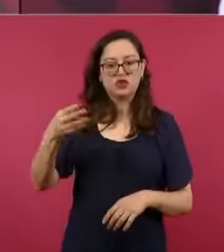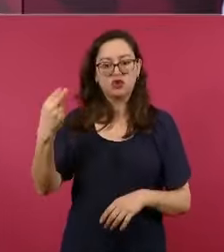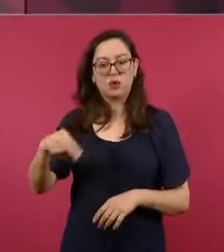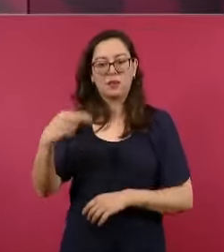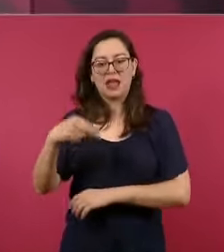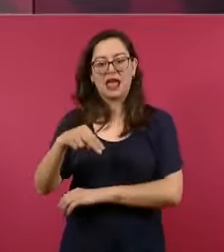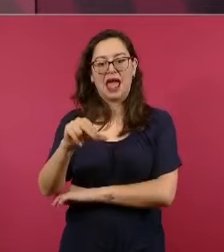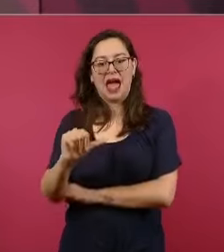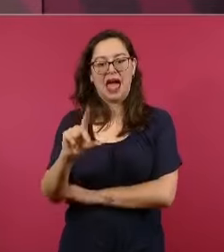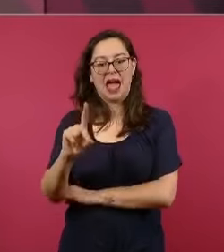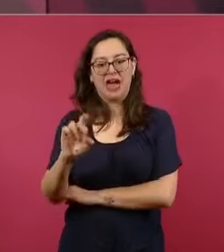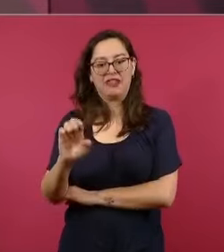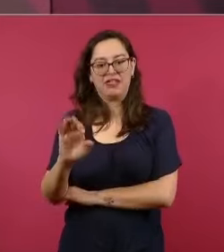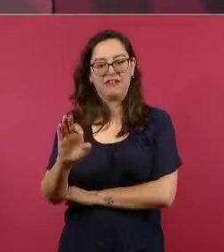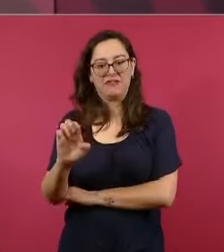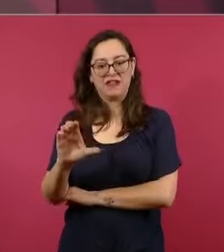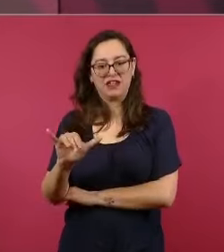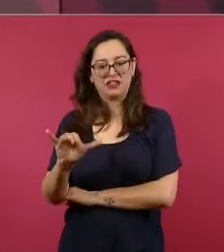llamar